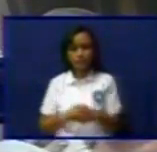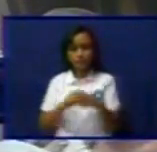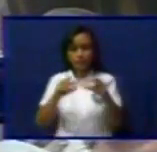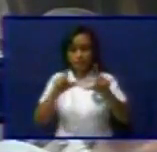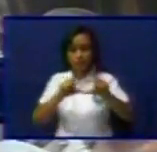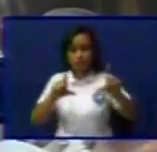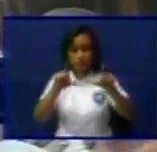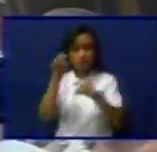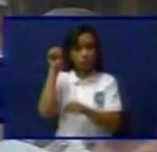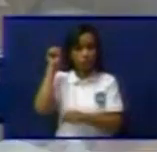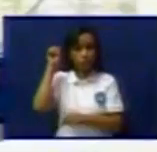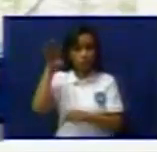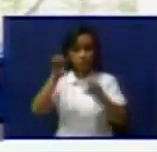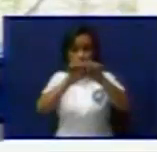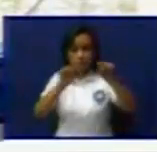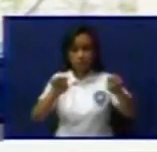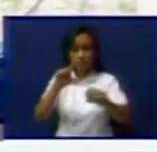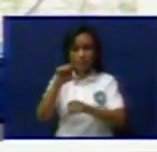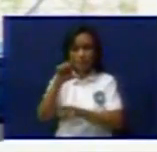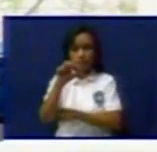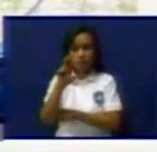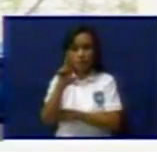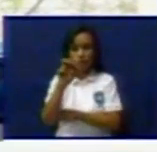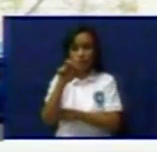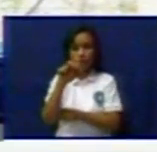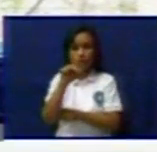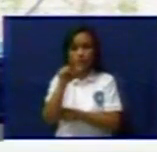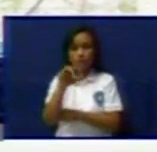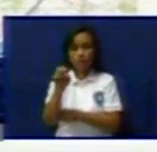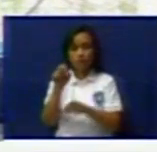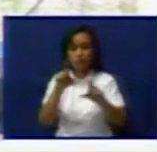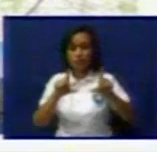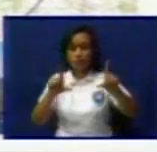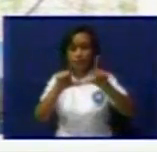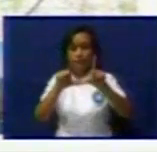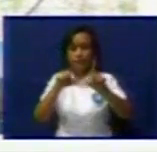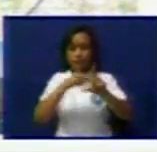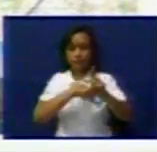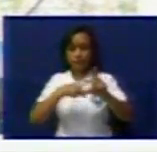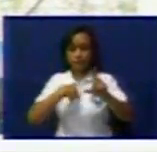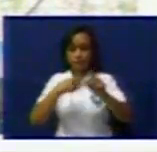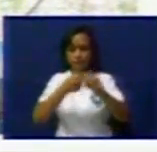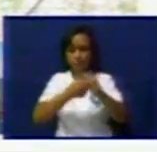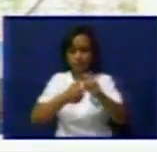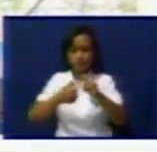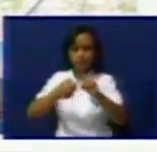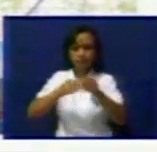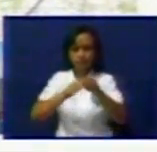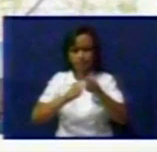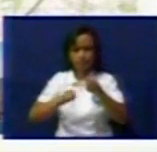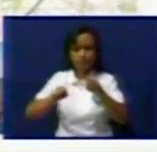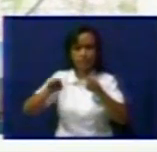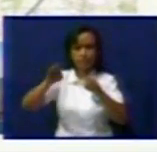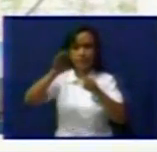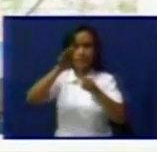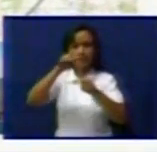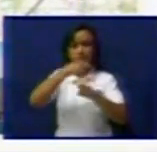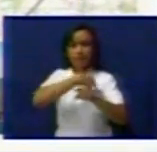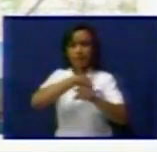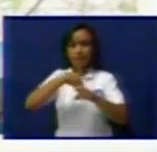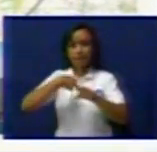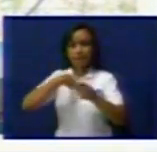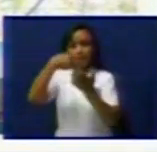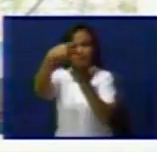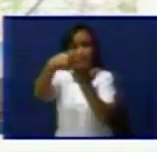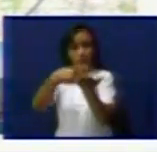El complejo turístico San Lorenzo se convertirá en el campo de servicio superior durante la